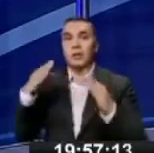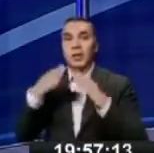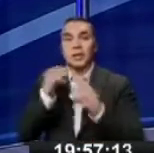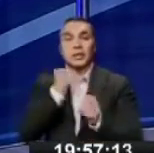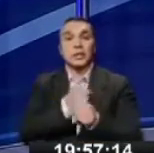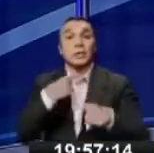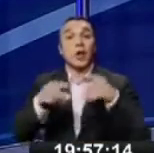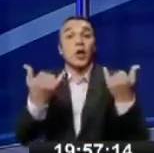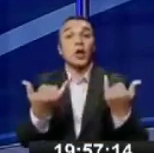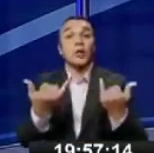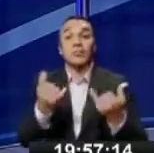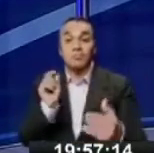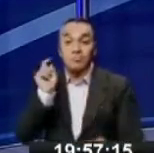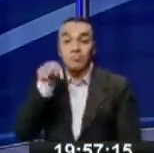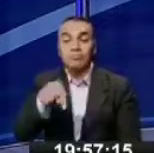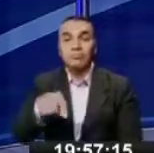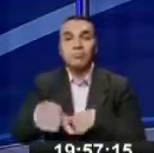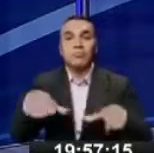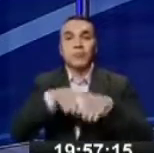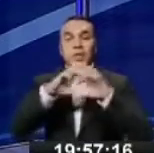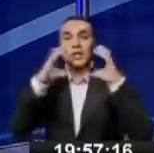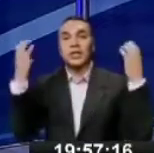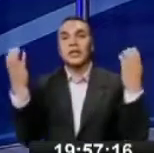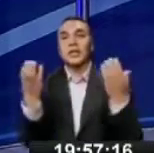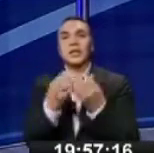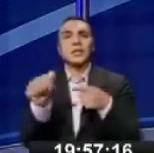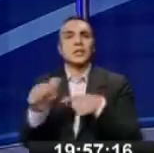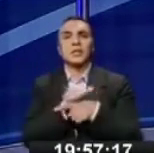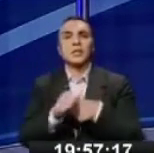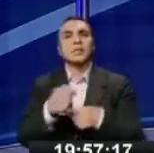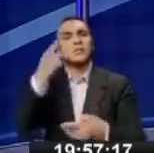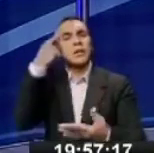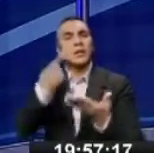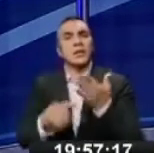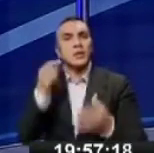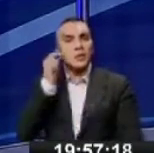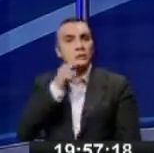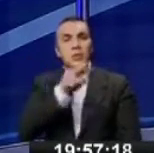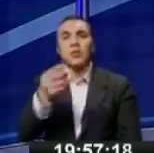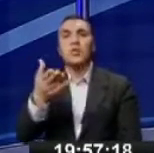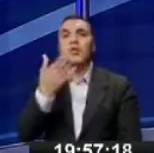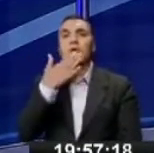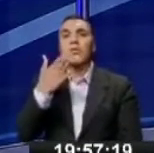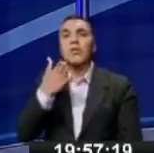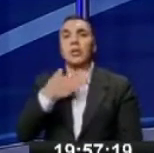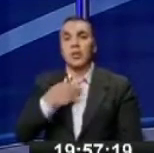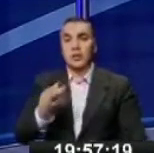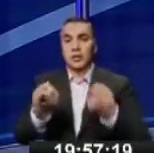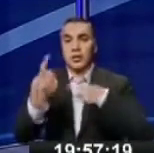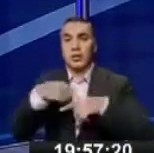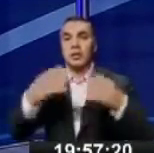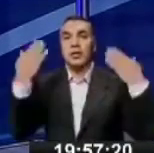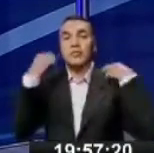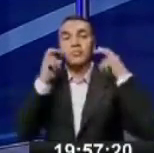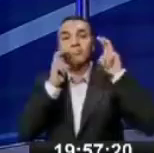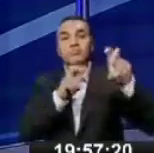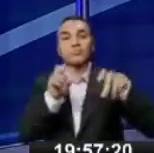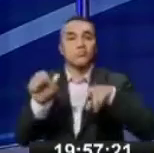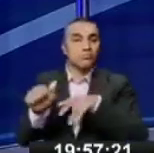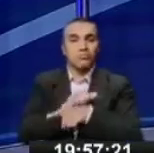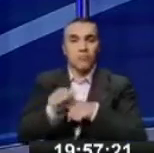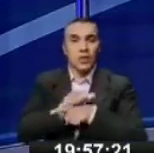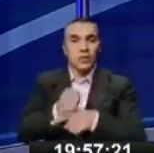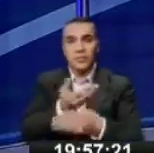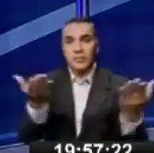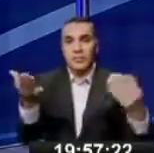Javier Salazar, pero ahora desde un estadio, desde un entrenamiento, para ver también cómo fue el regreso de Guayaquil City a los